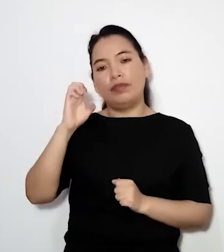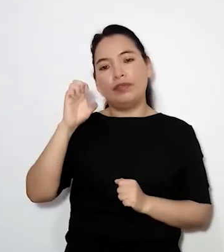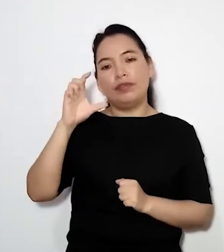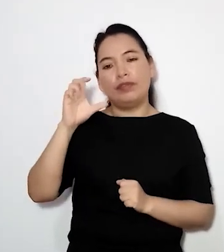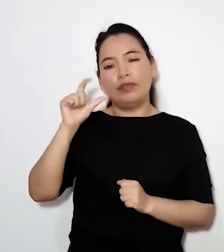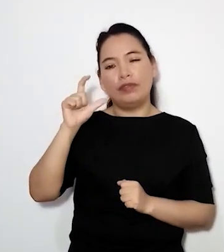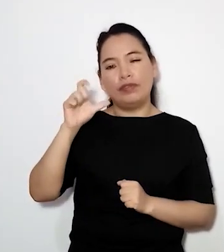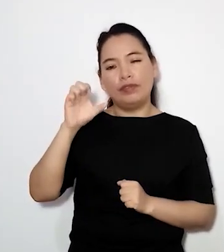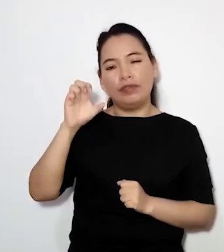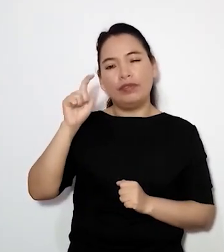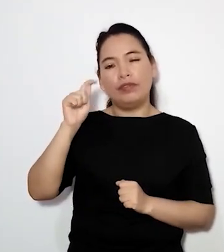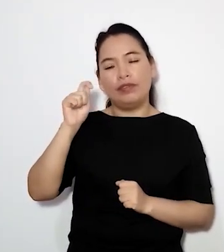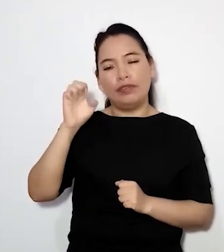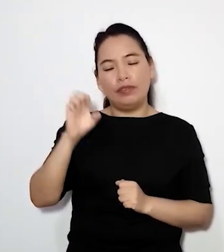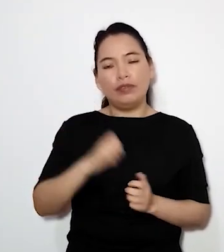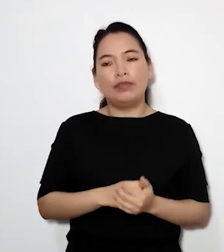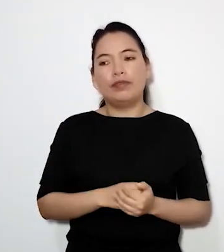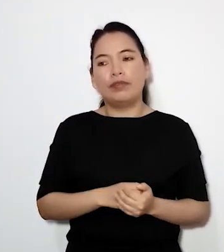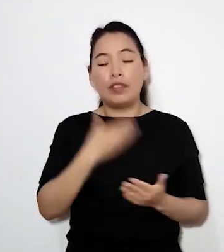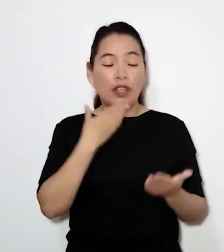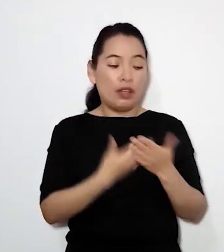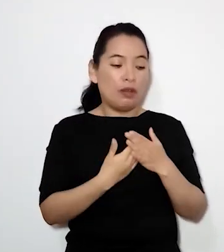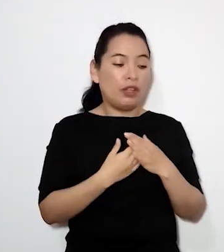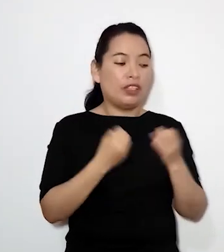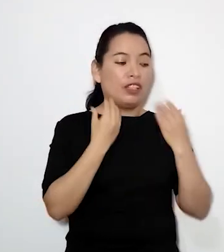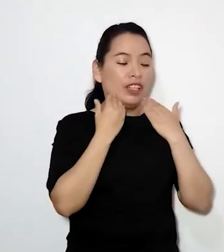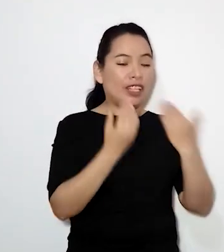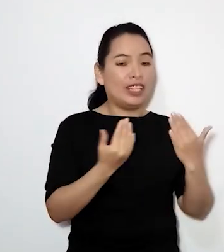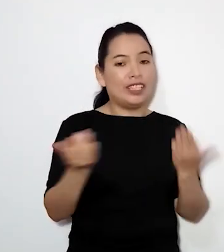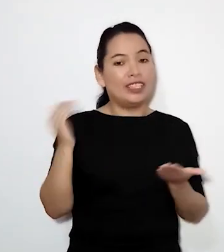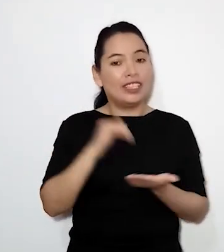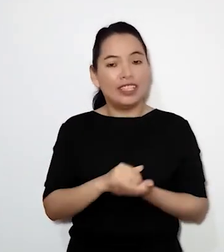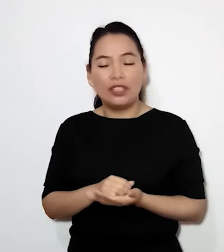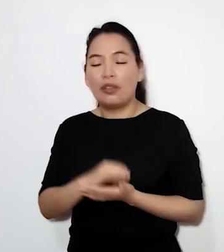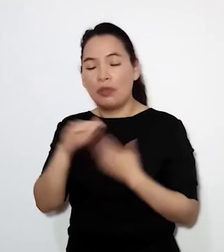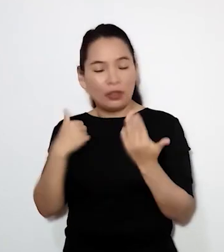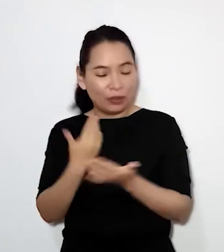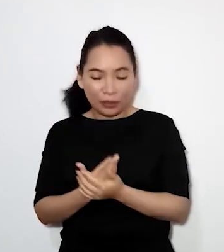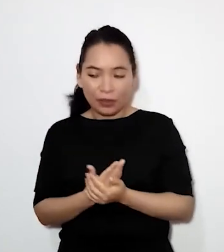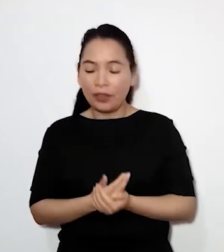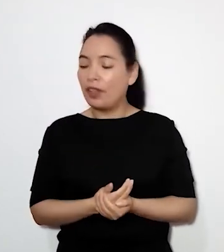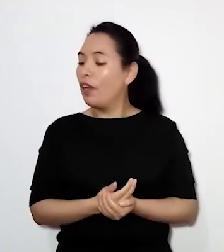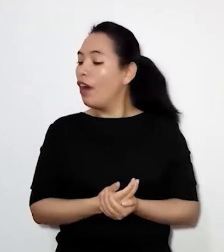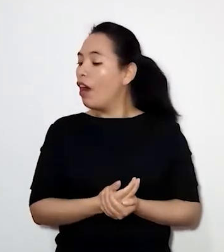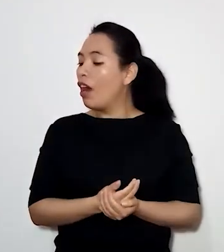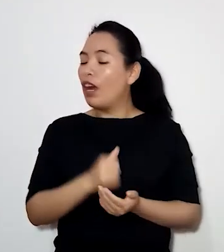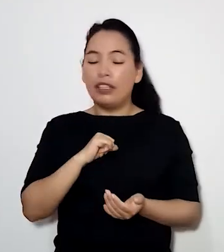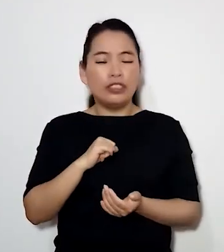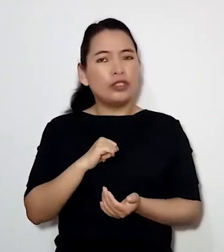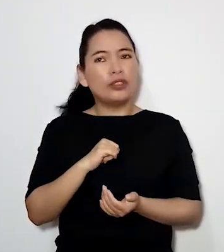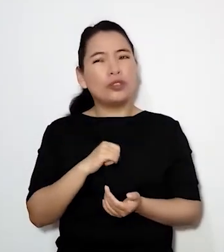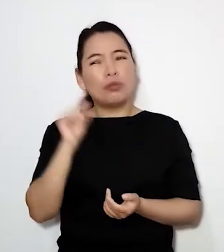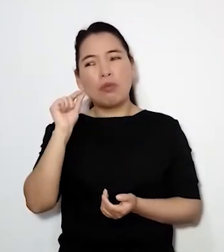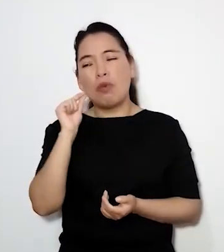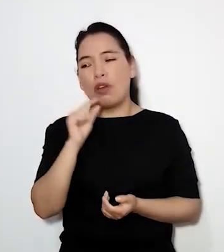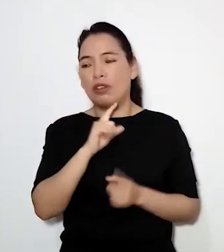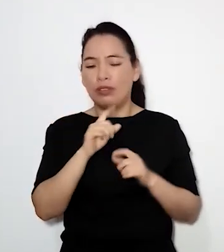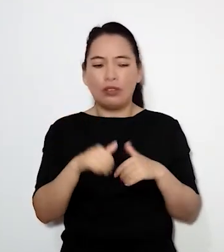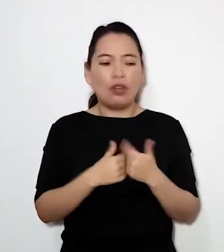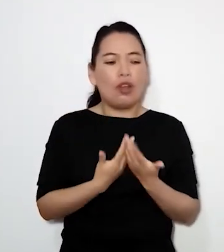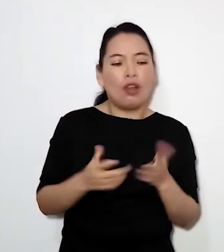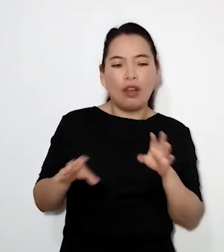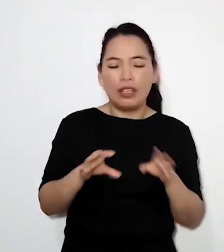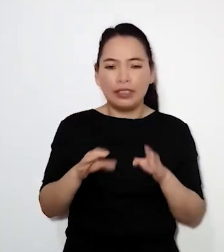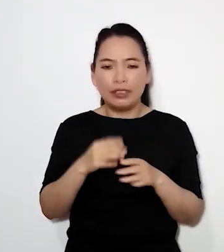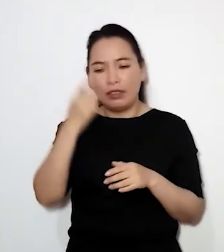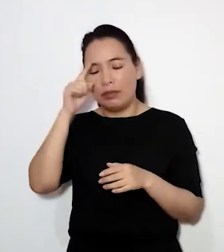Bueno, agradecer nuevamente a todos y a todas. Sí, un poco en relación a la pregunta de cómo estamos haciendo para cambiar las prácticas. Bueno, cada uno